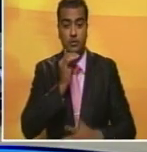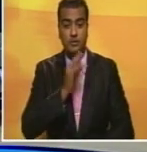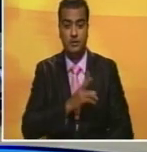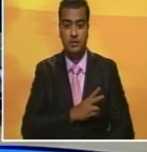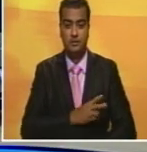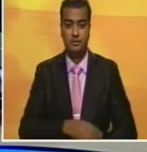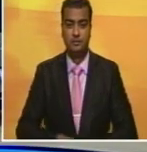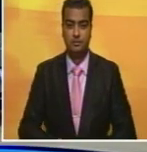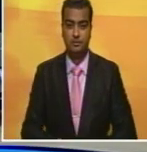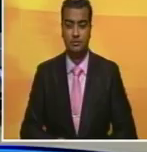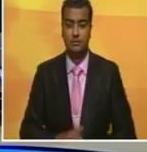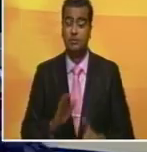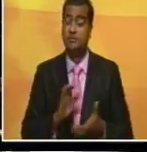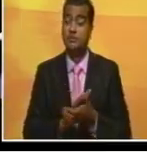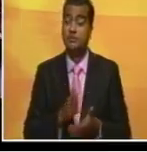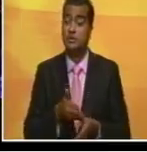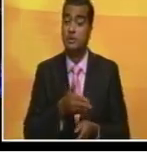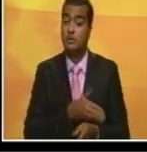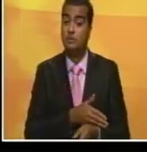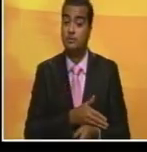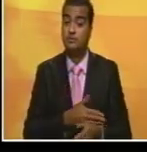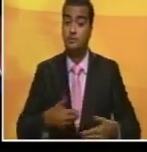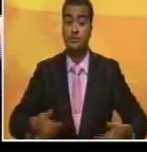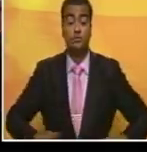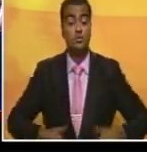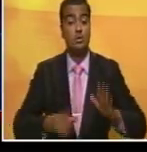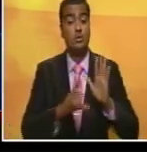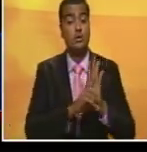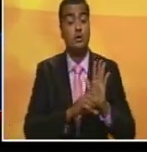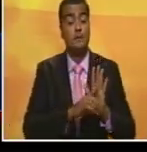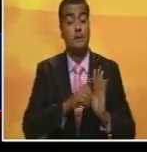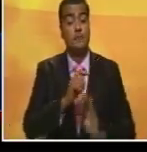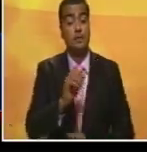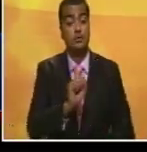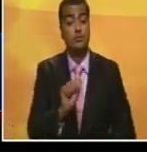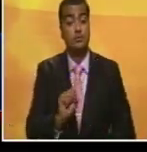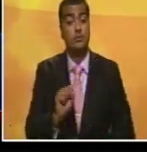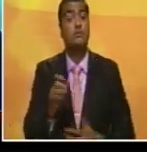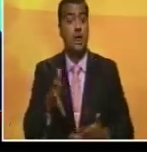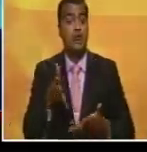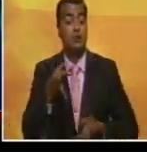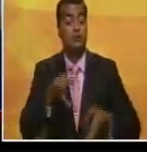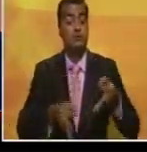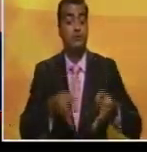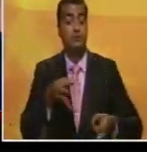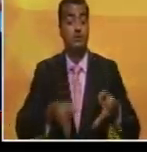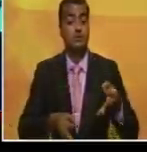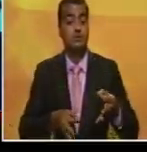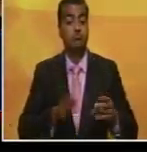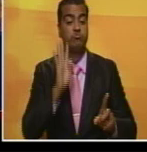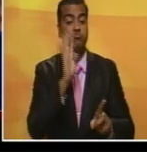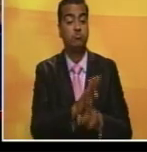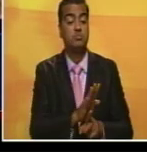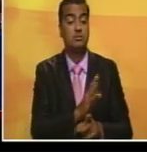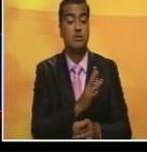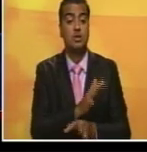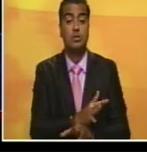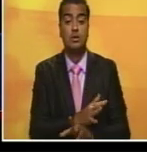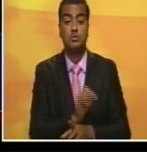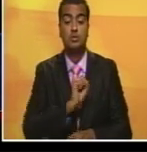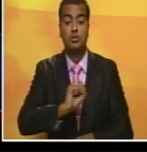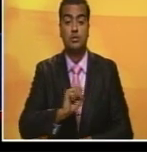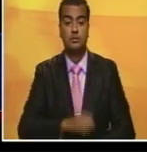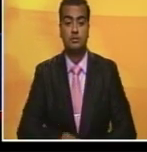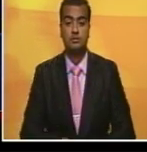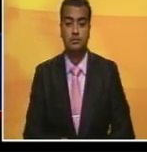noticiero Venevisión. Amigos, y al regreso. Batalla legal. Taylor Swift ganó juicio por abuso sexual en su